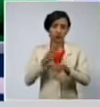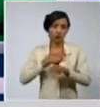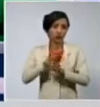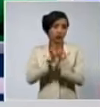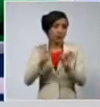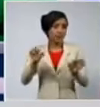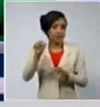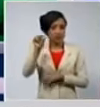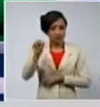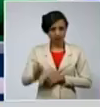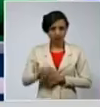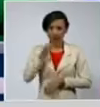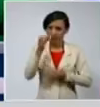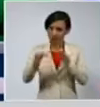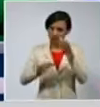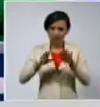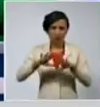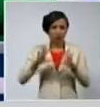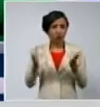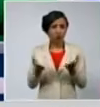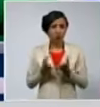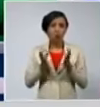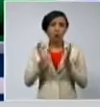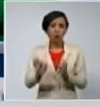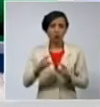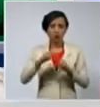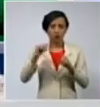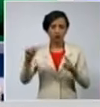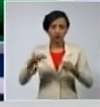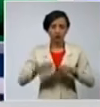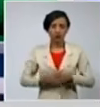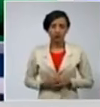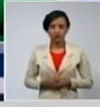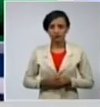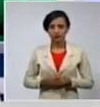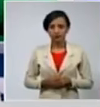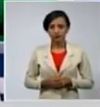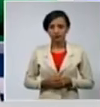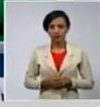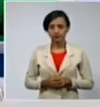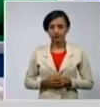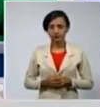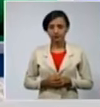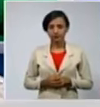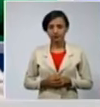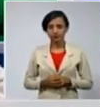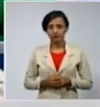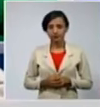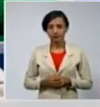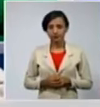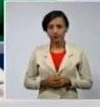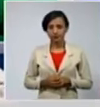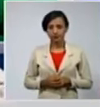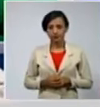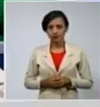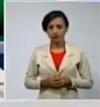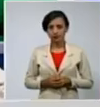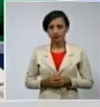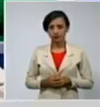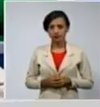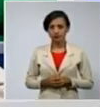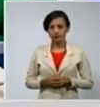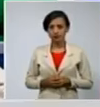compañeros que manejan mucho todos estos pacientes, y Lisette en el caso de la pediatría, Pereda en el caso de los